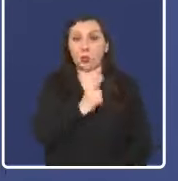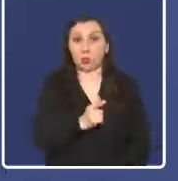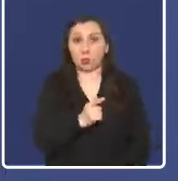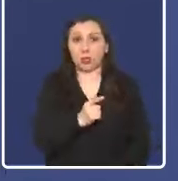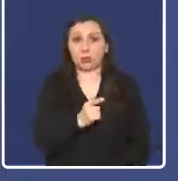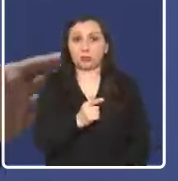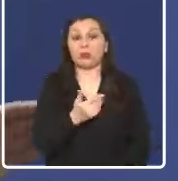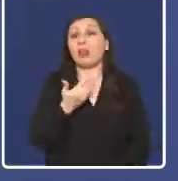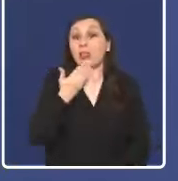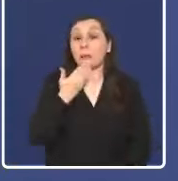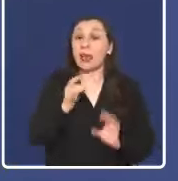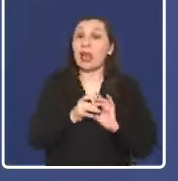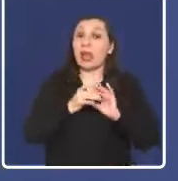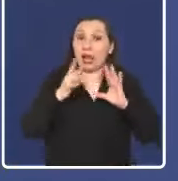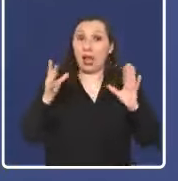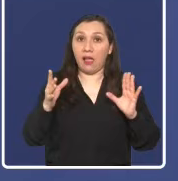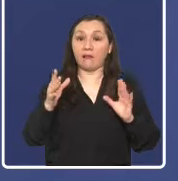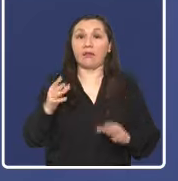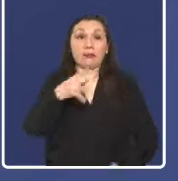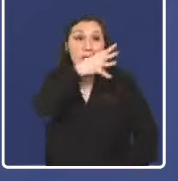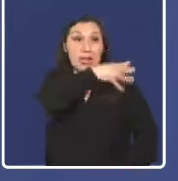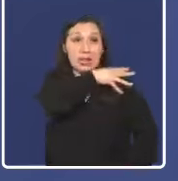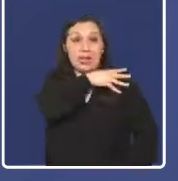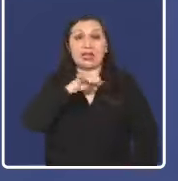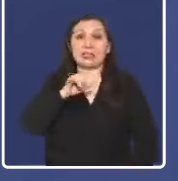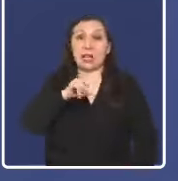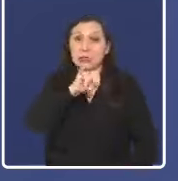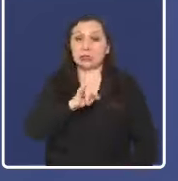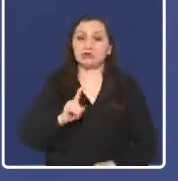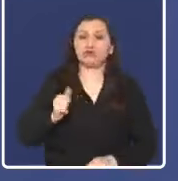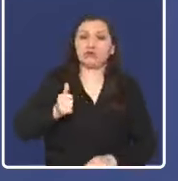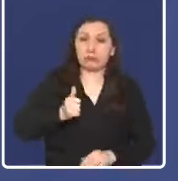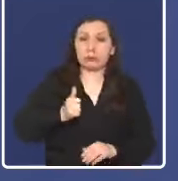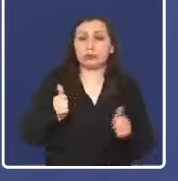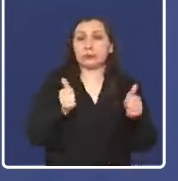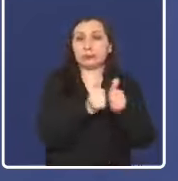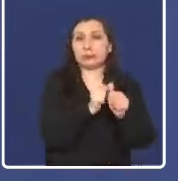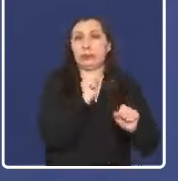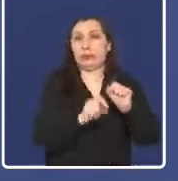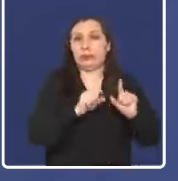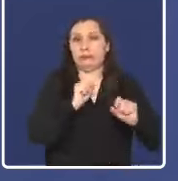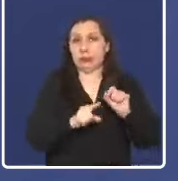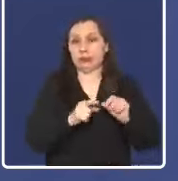que también es grave y que el general Yáñez está realizando como corresponde su defensa.